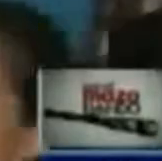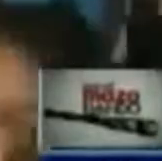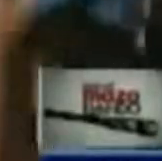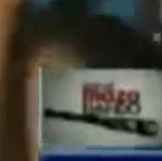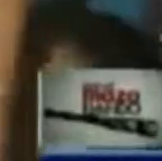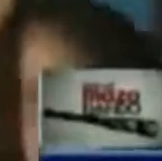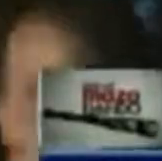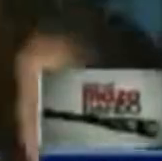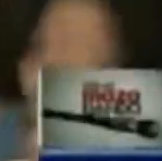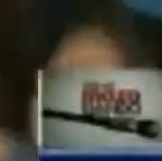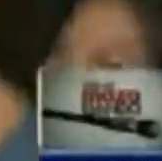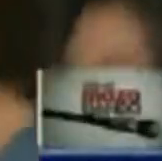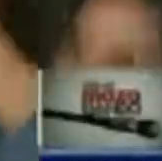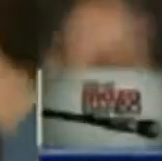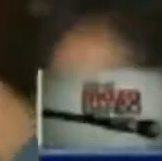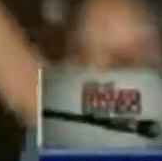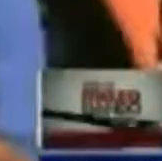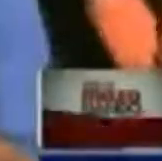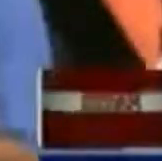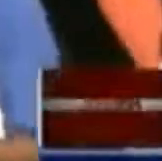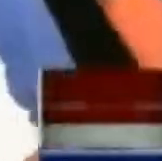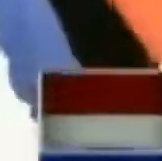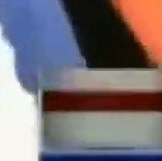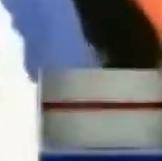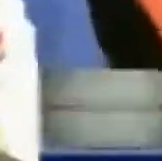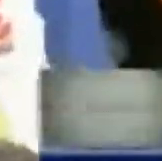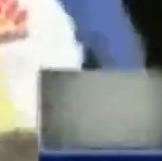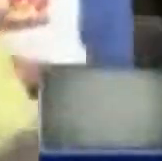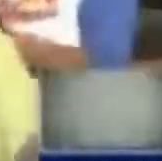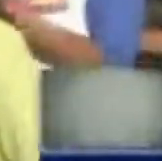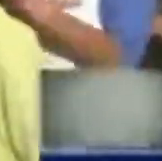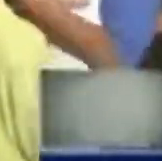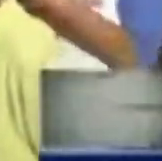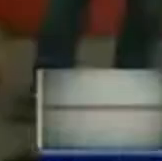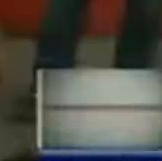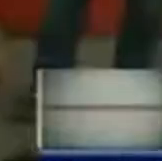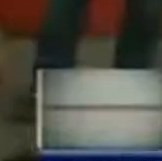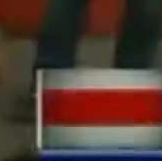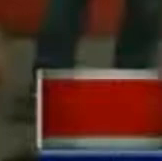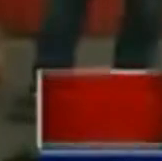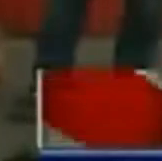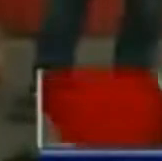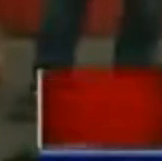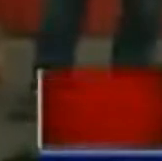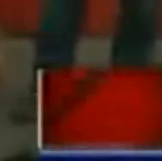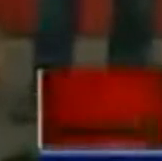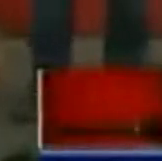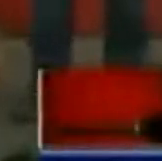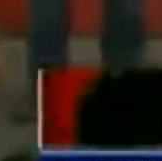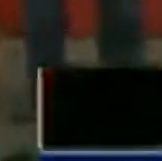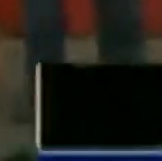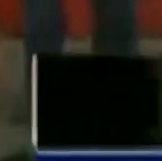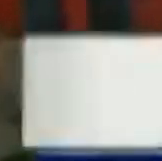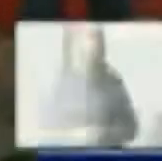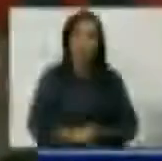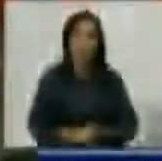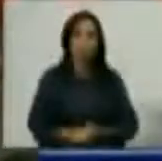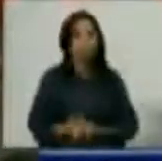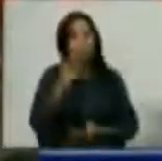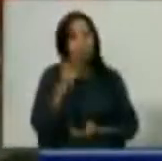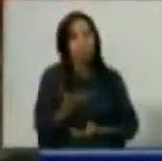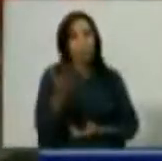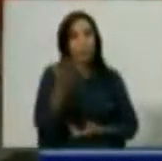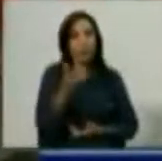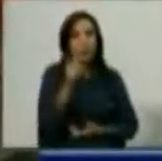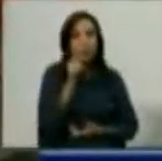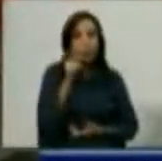Muchísimas gracias la universidad militar en conjunto ahí está el capitán Hernández González jordano